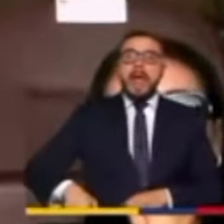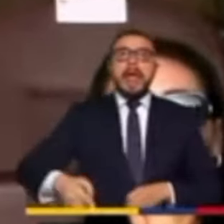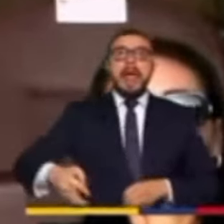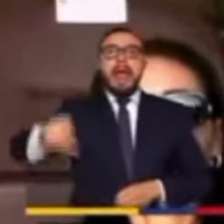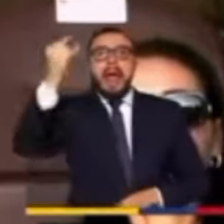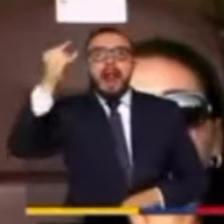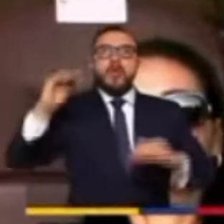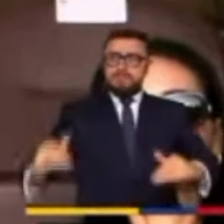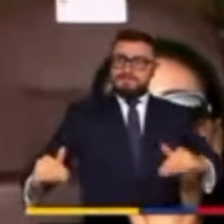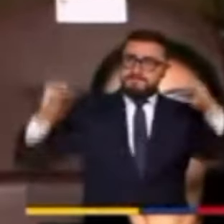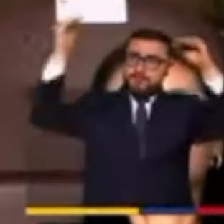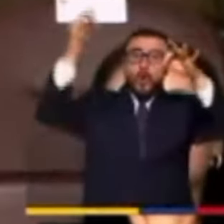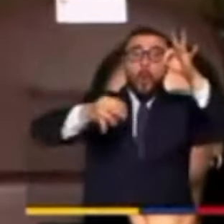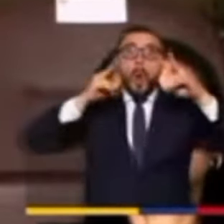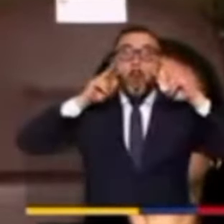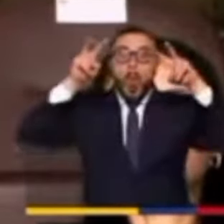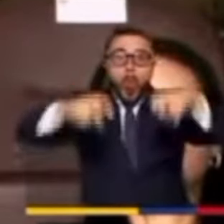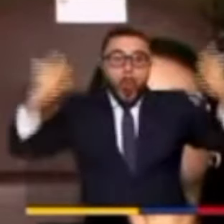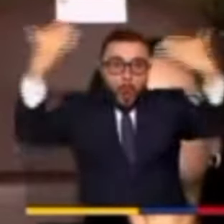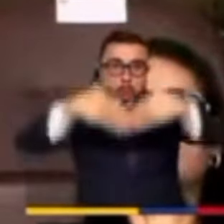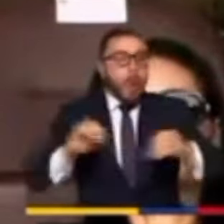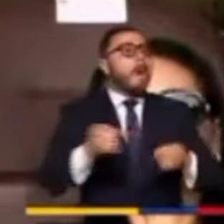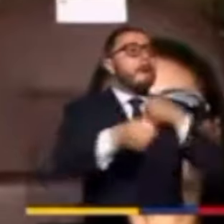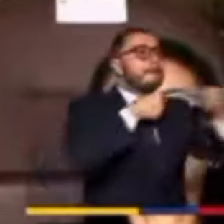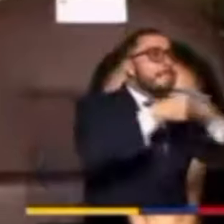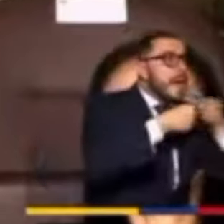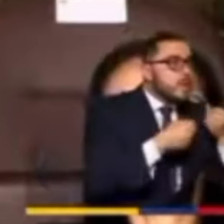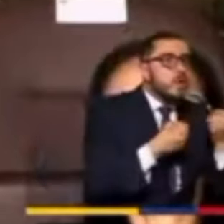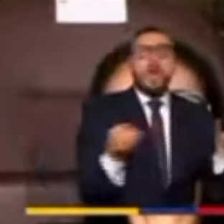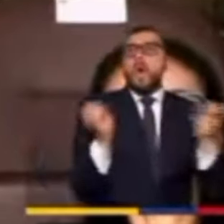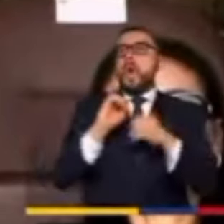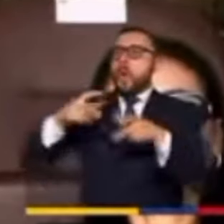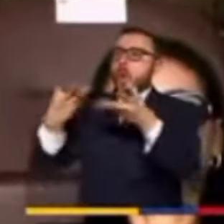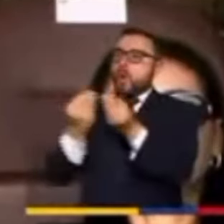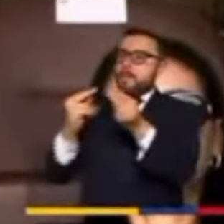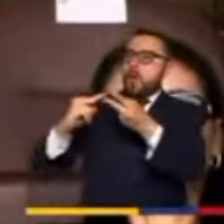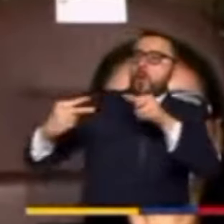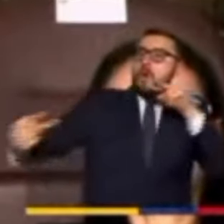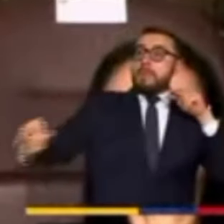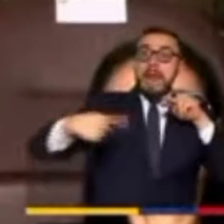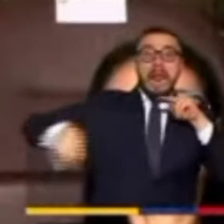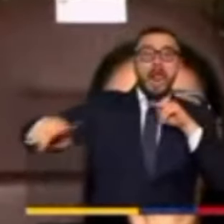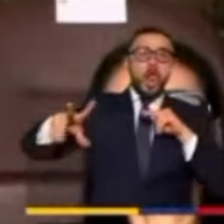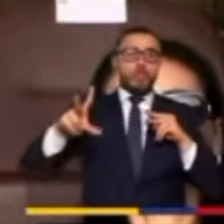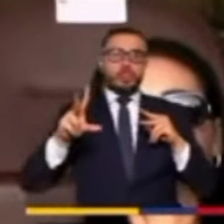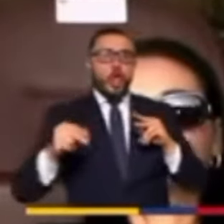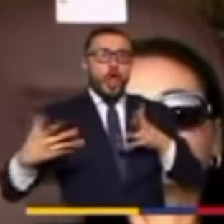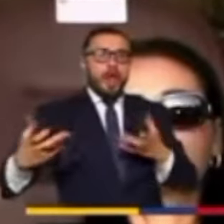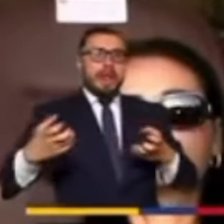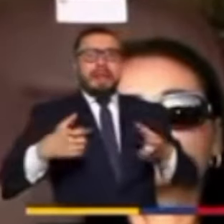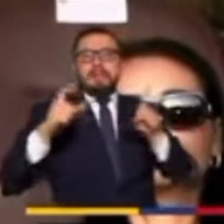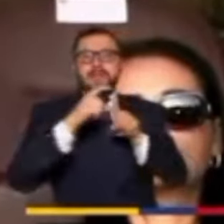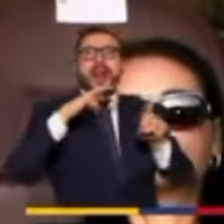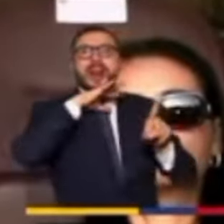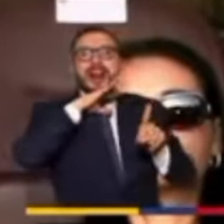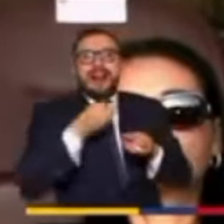a interferir a ningún magistrado, a ningún miembro de la prensa, a ningún miembro de la oposición, así no nos quieran y